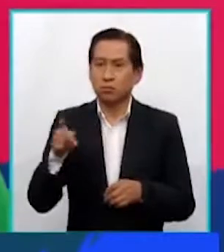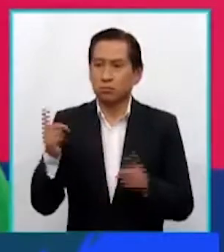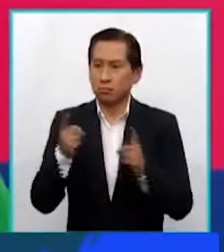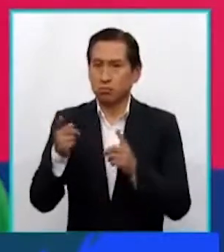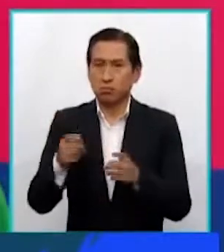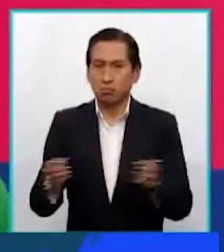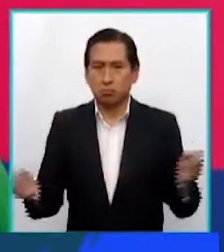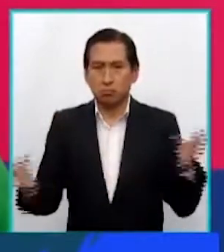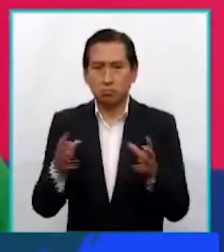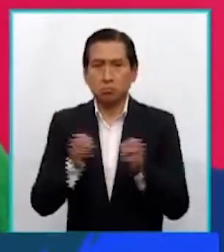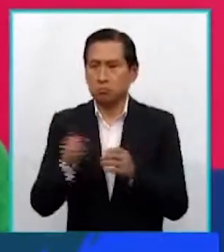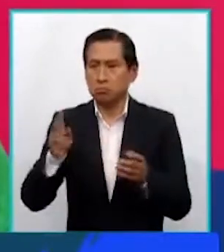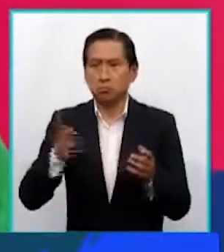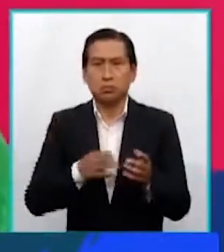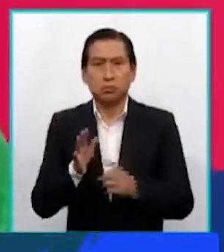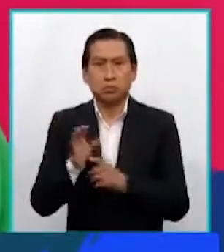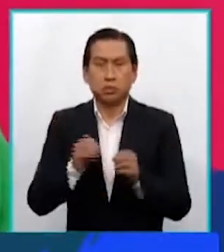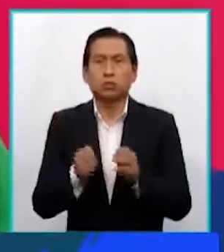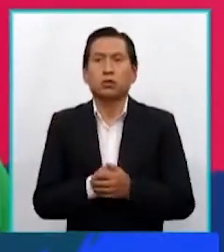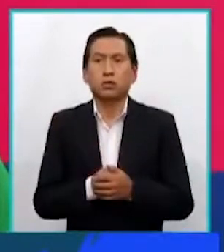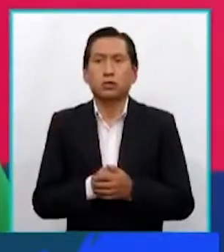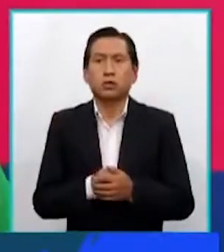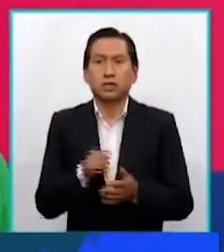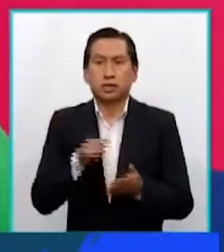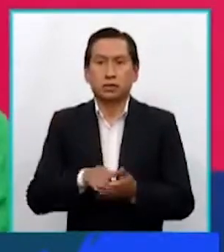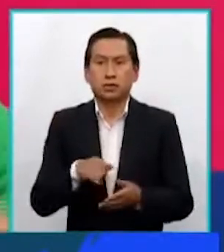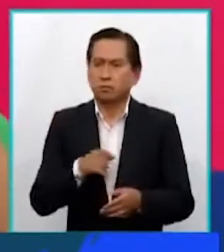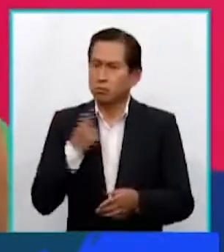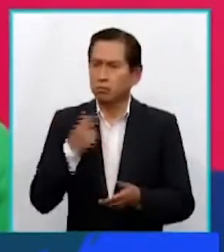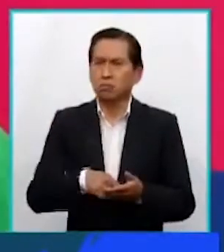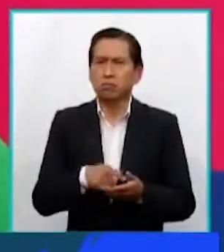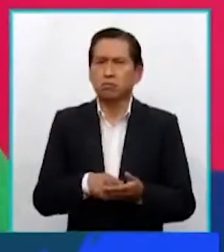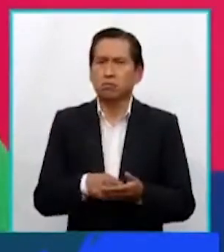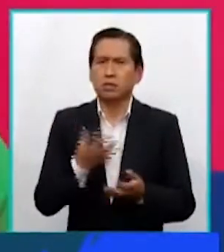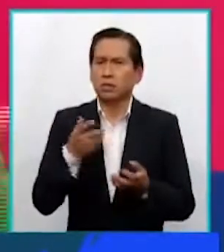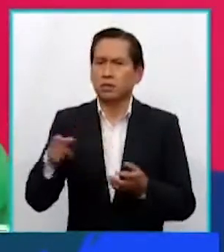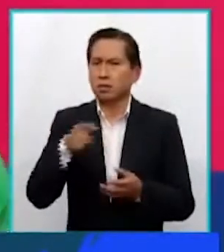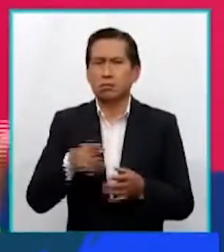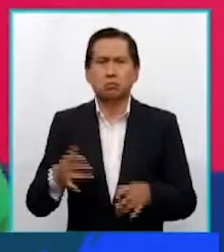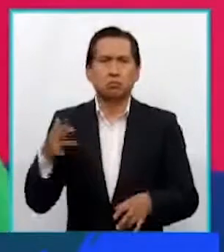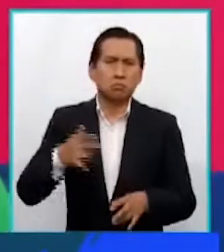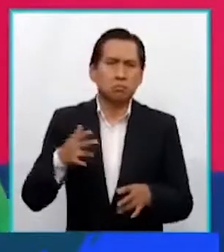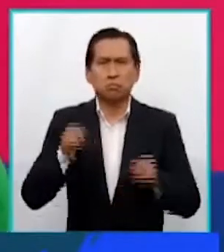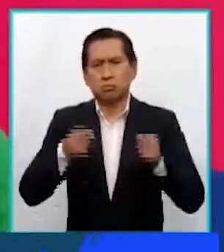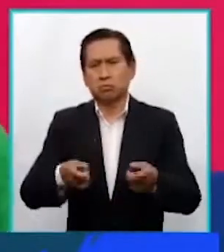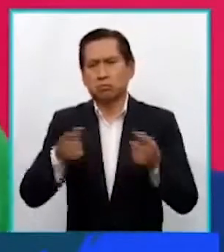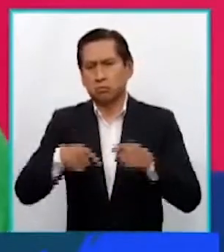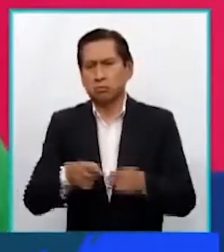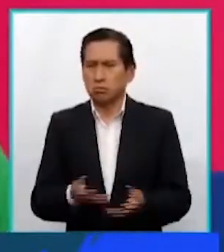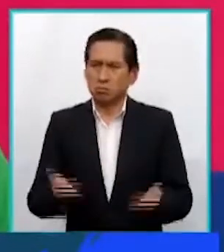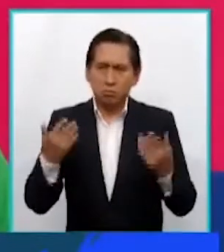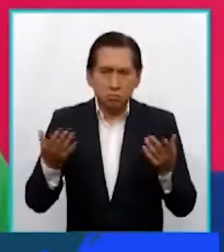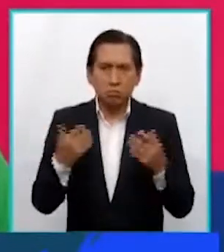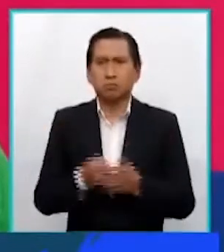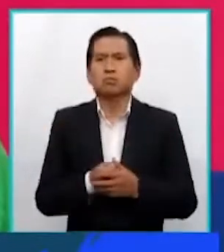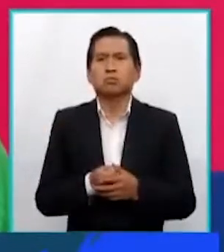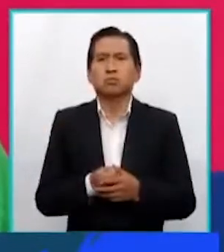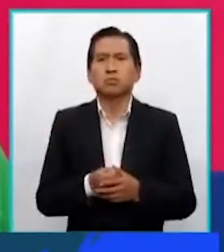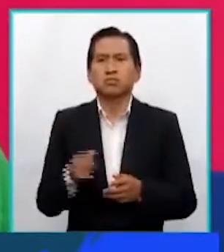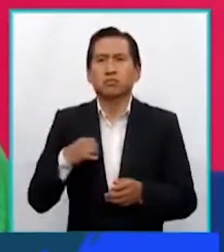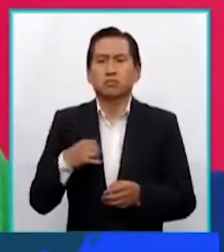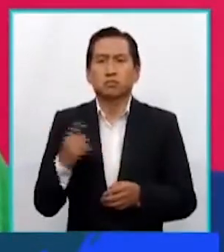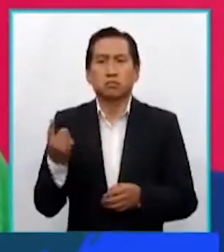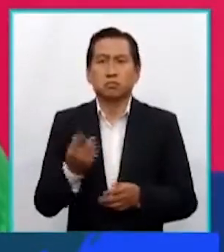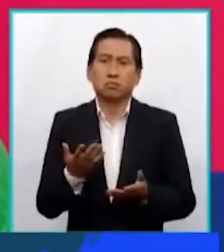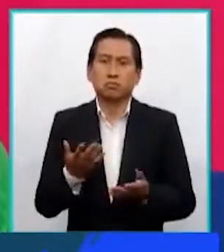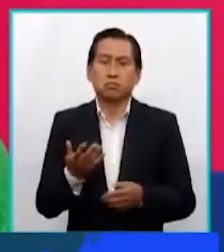los parlantes, él estaba haciendo la movida. Ya. Yeah. Y justo dijo, a ver, alguien que quiera rapear, puede venir, puede meterle, así. Y yo estaba ahí,